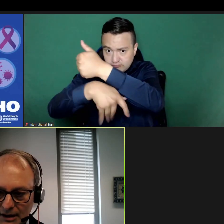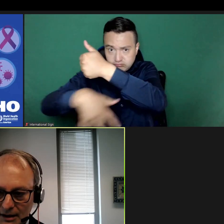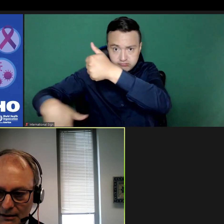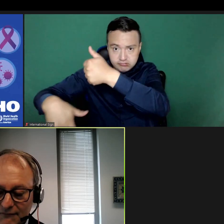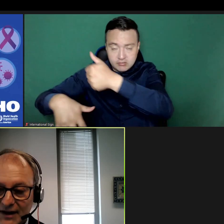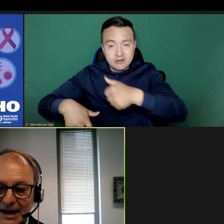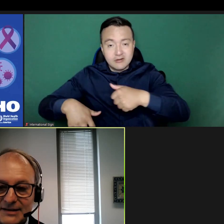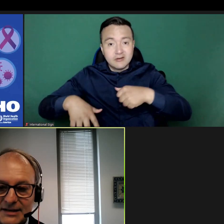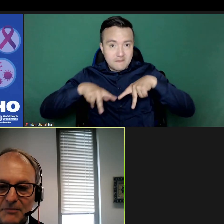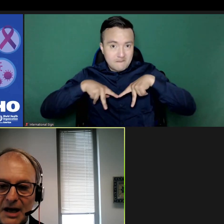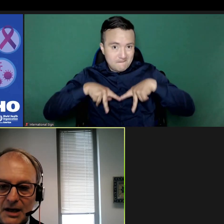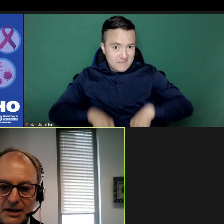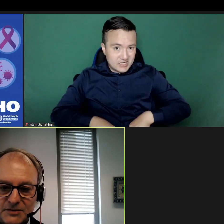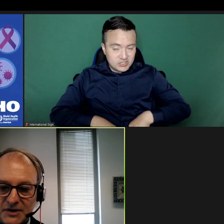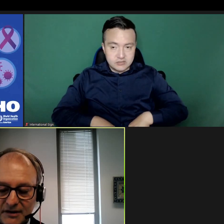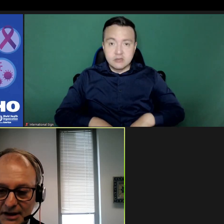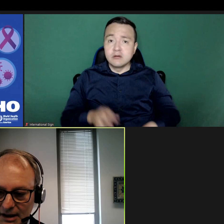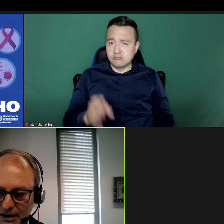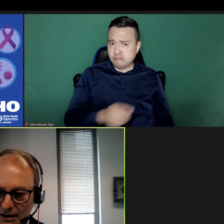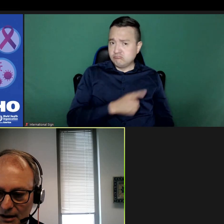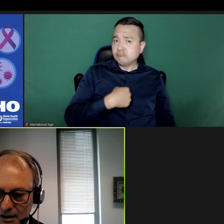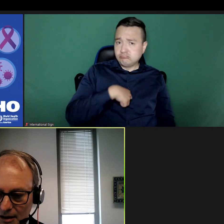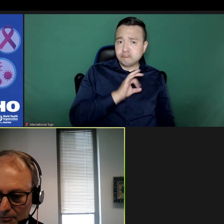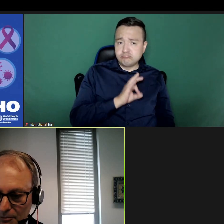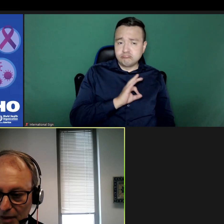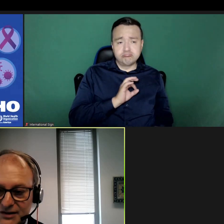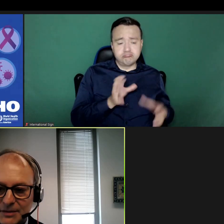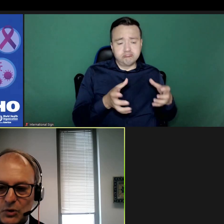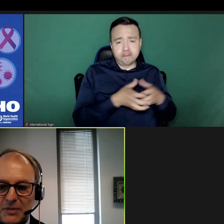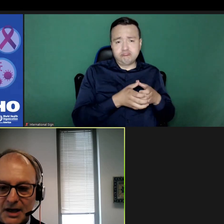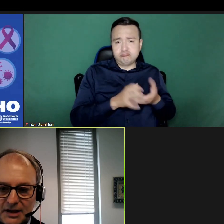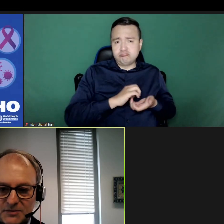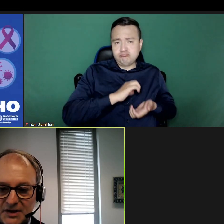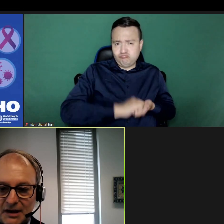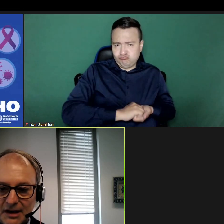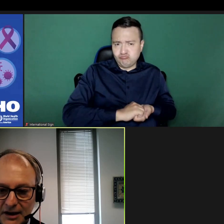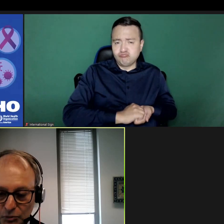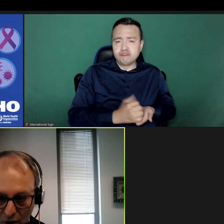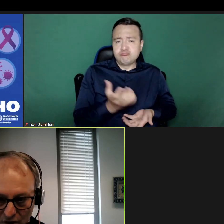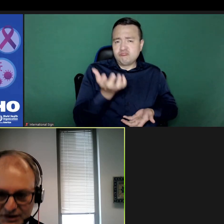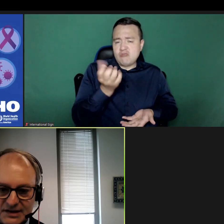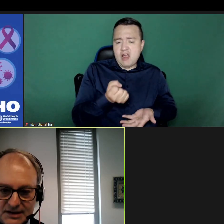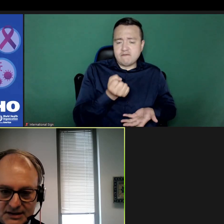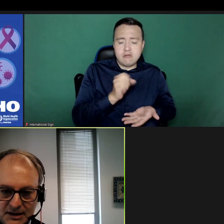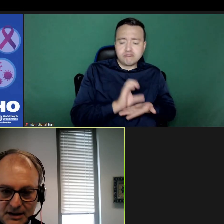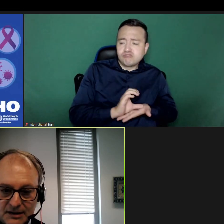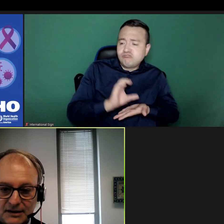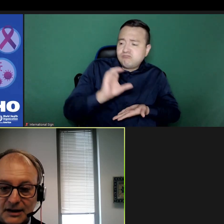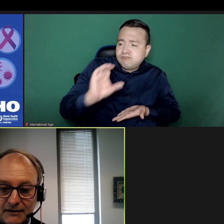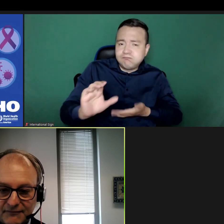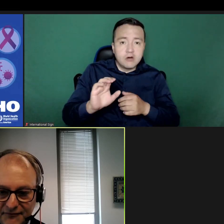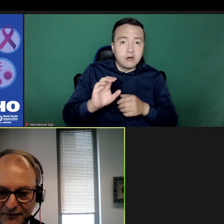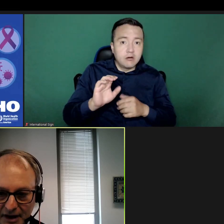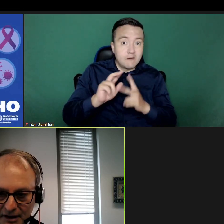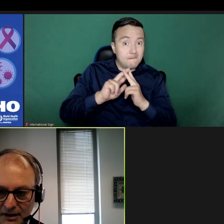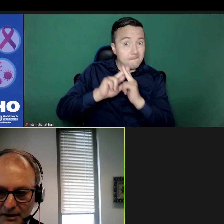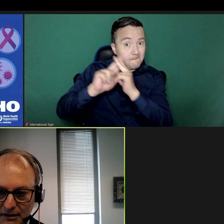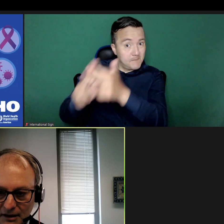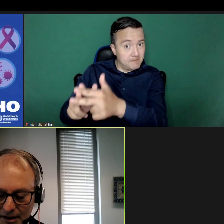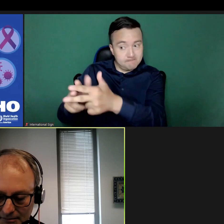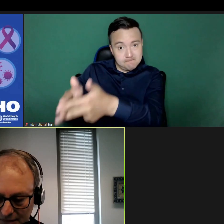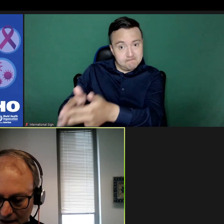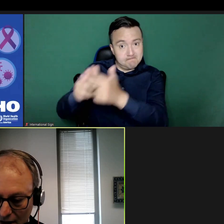nuestra puede desplegar mecanismos de financiamiento y apoyo a los presupuestos vinculados a